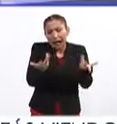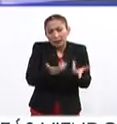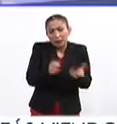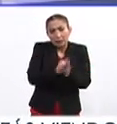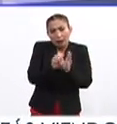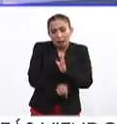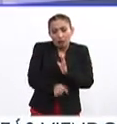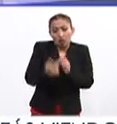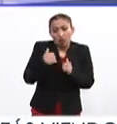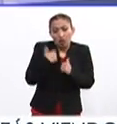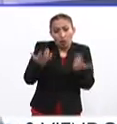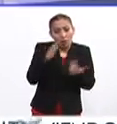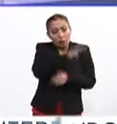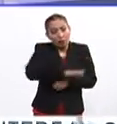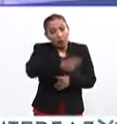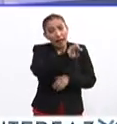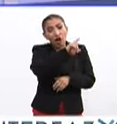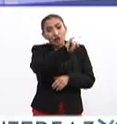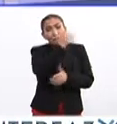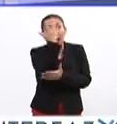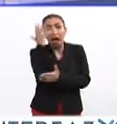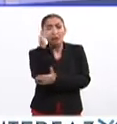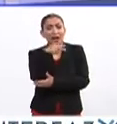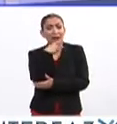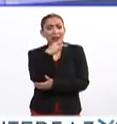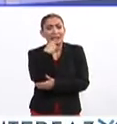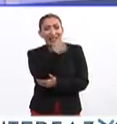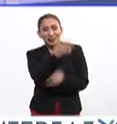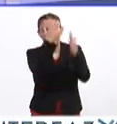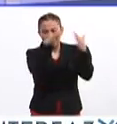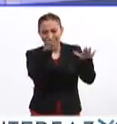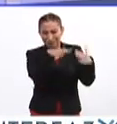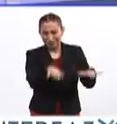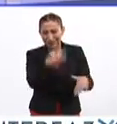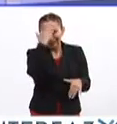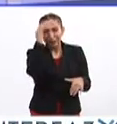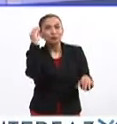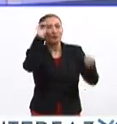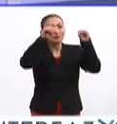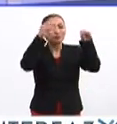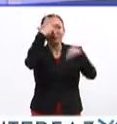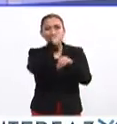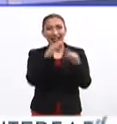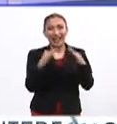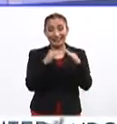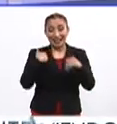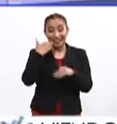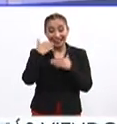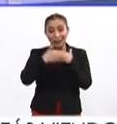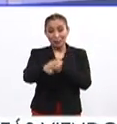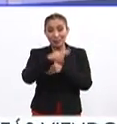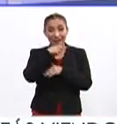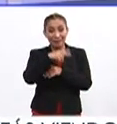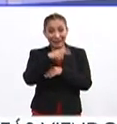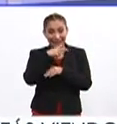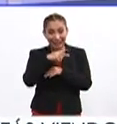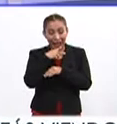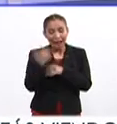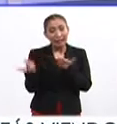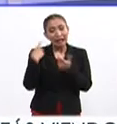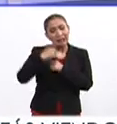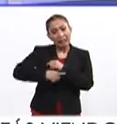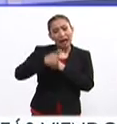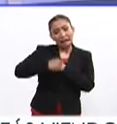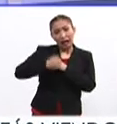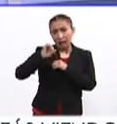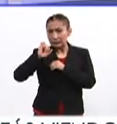hacer, por ejemplo, con el ecosistema de los arbolitos de Navidad, estos pinos que adornan nuestros hogares en estas temporadas decembrinas, afectan